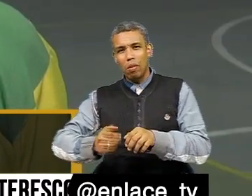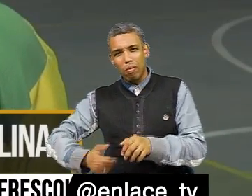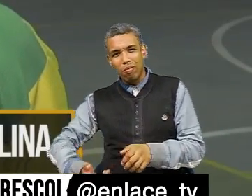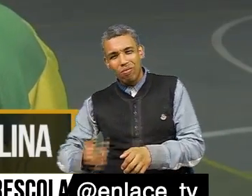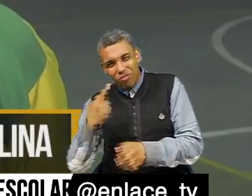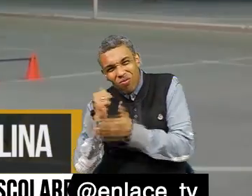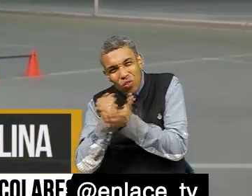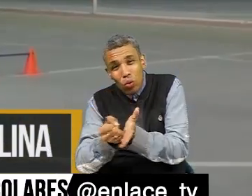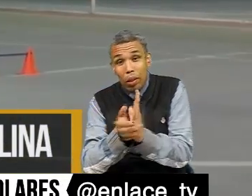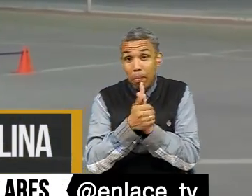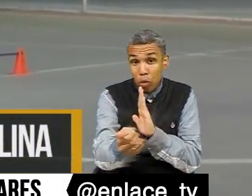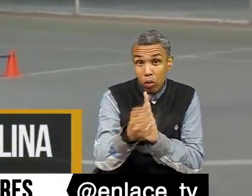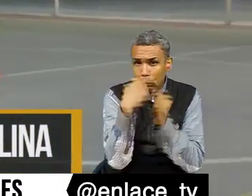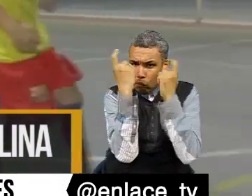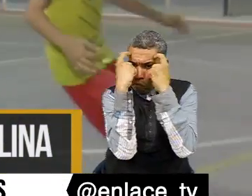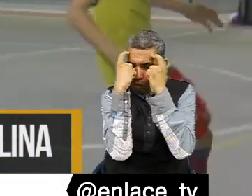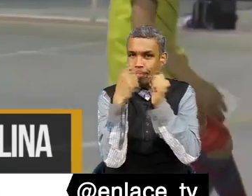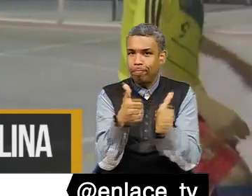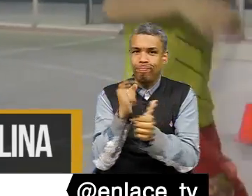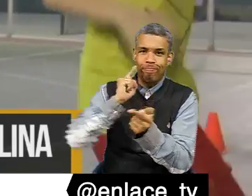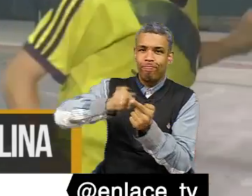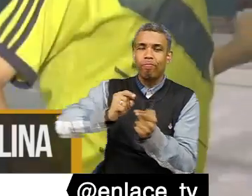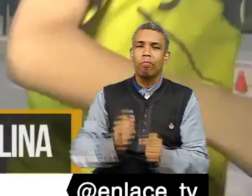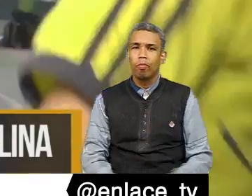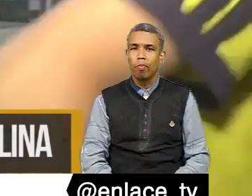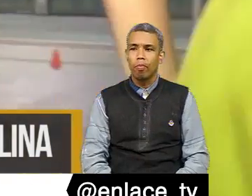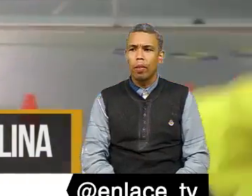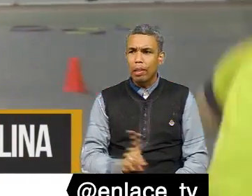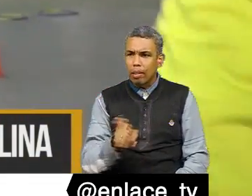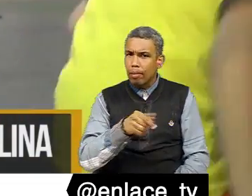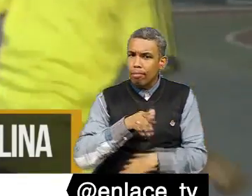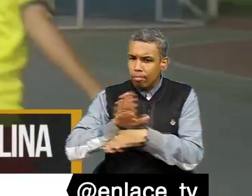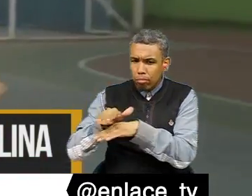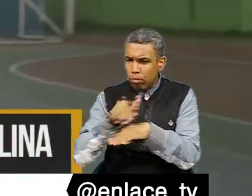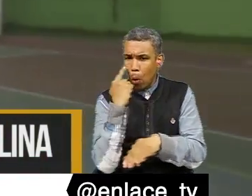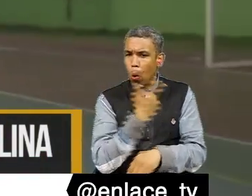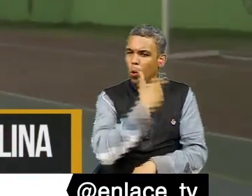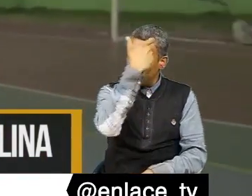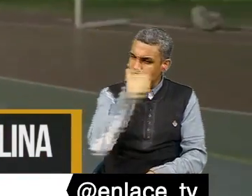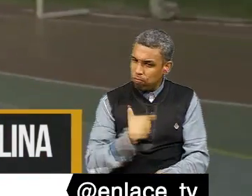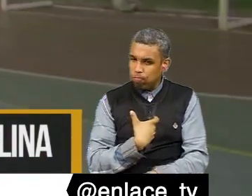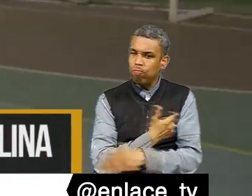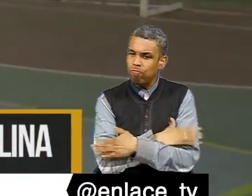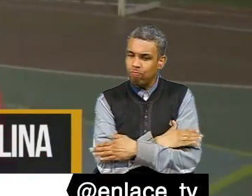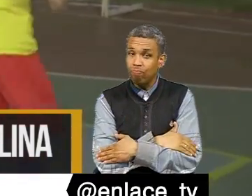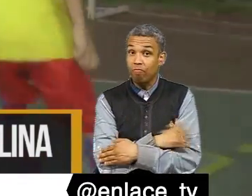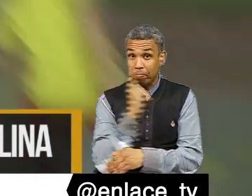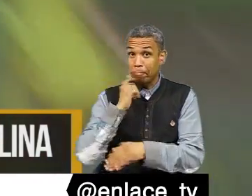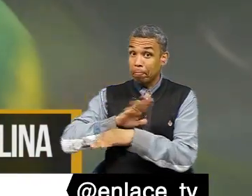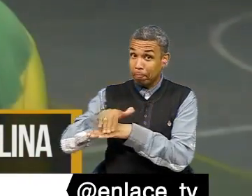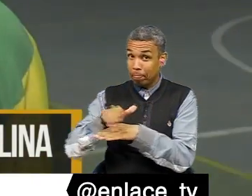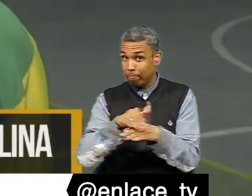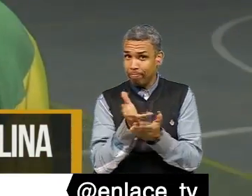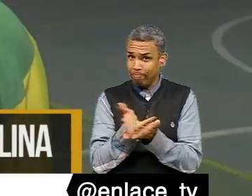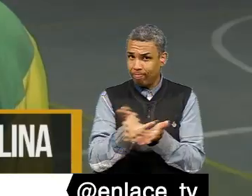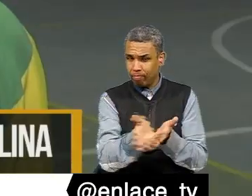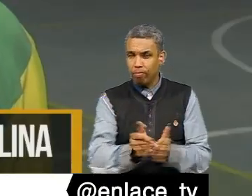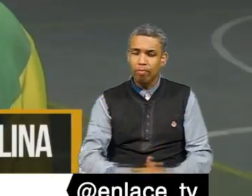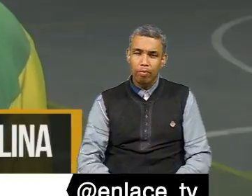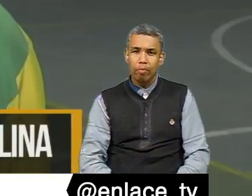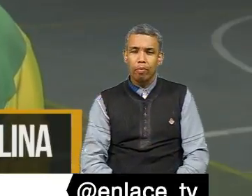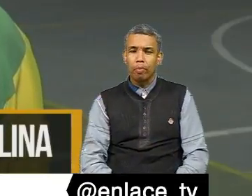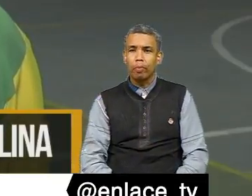sus habilidades motrices básicas. La disciplina es uno de los valores fundamentales cultivados en los pequeños deportistas. Pues tengo el privilegio de